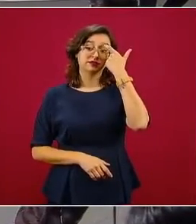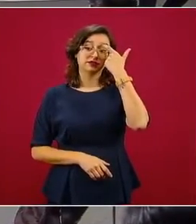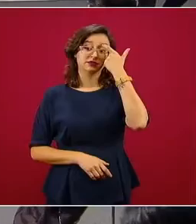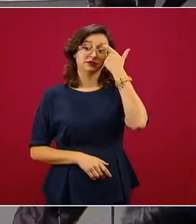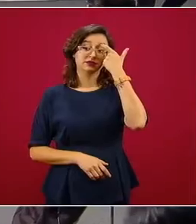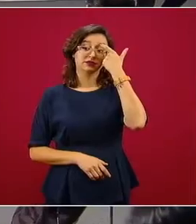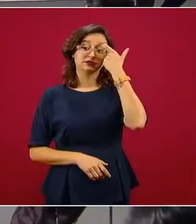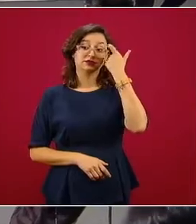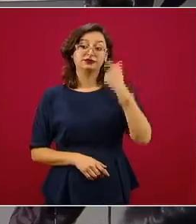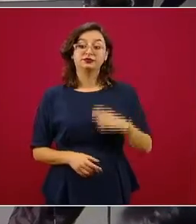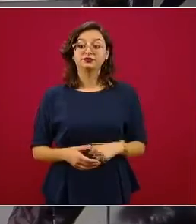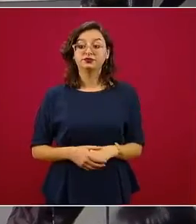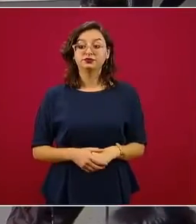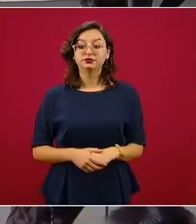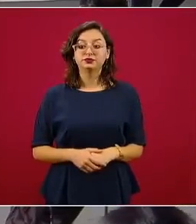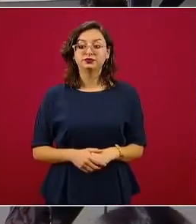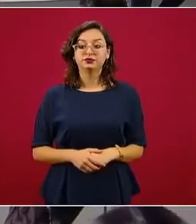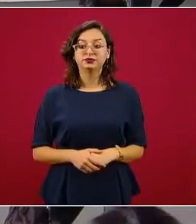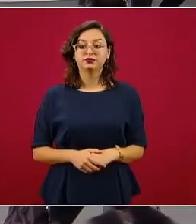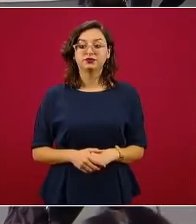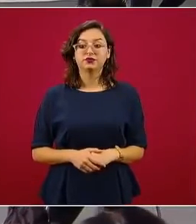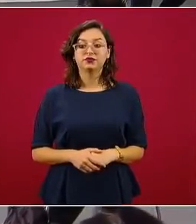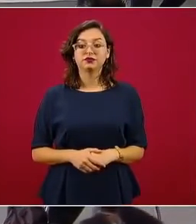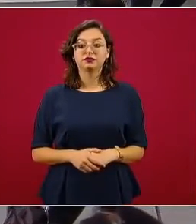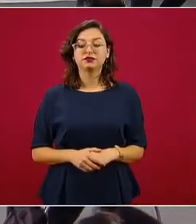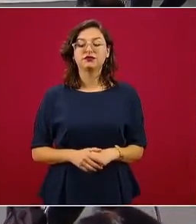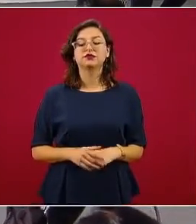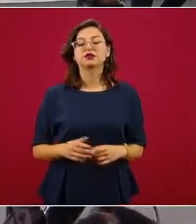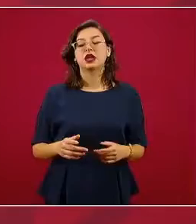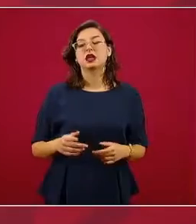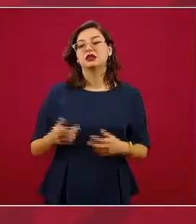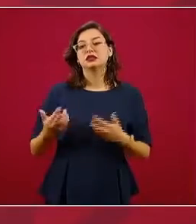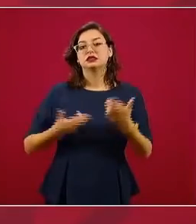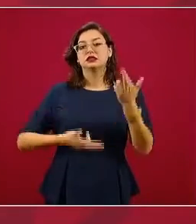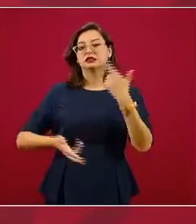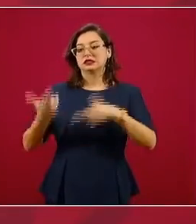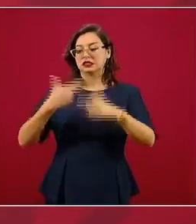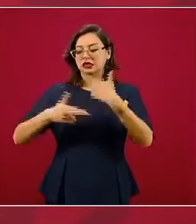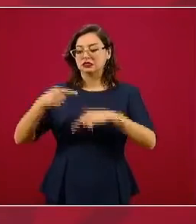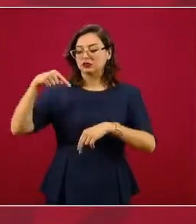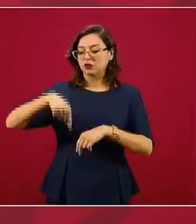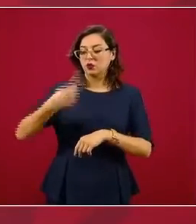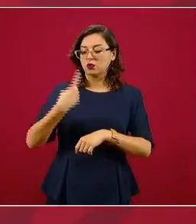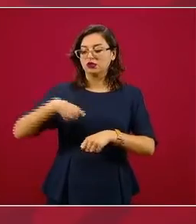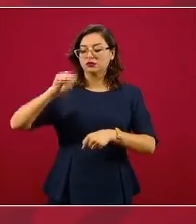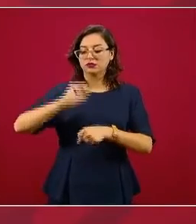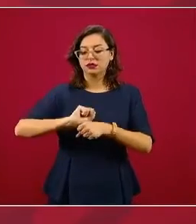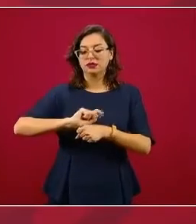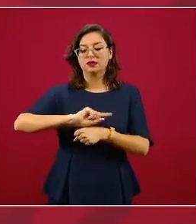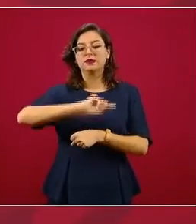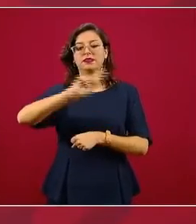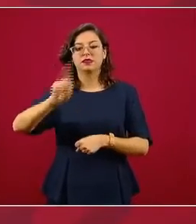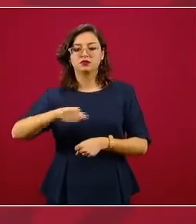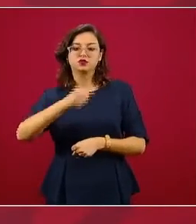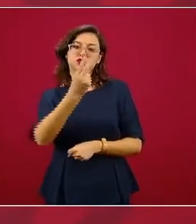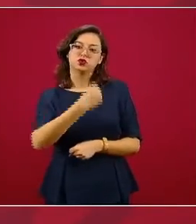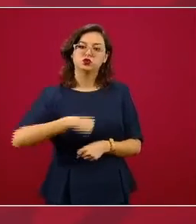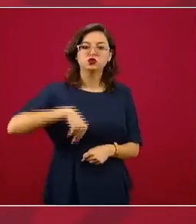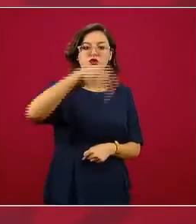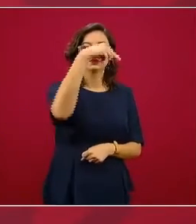estamos una semana aquí y luego nos vamos a ir al norte a hacer lo mismo.